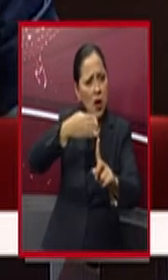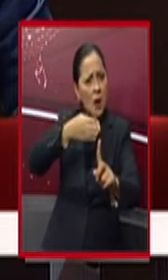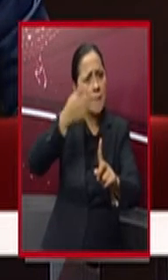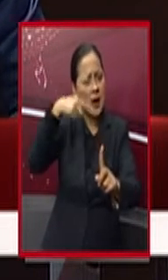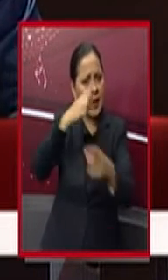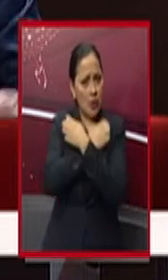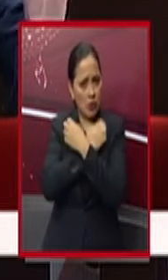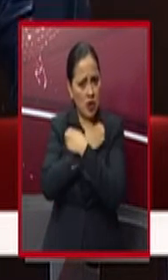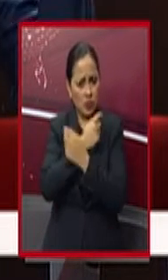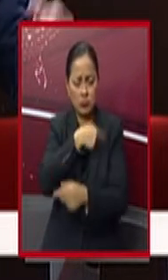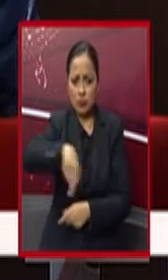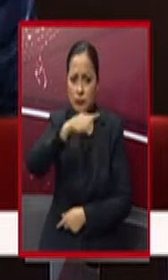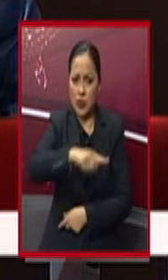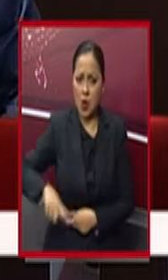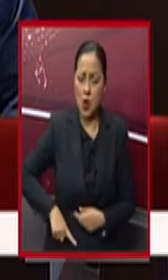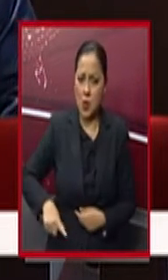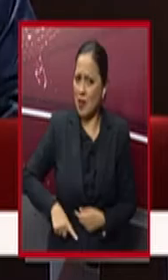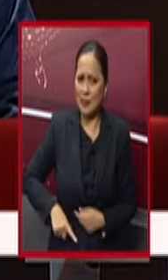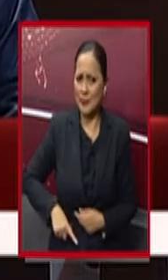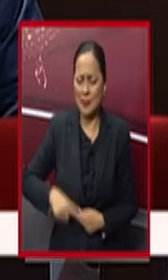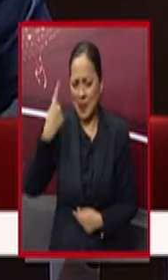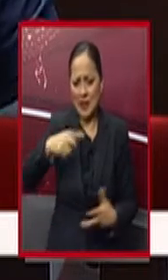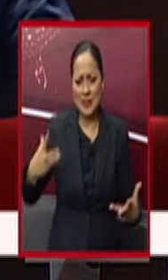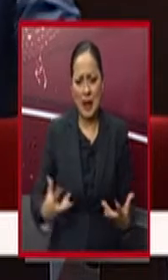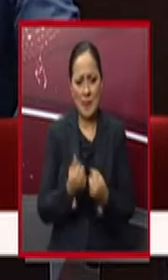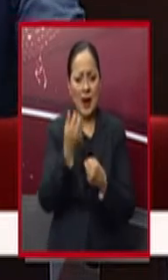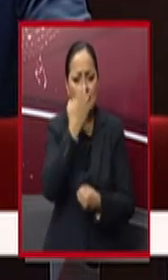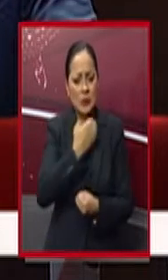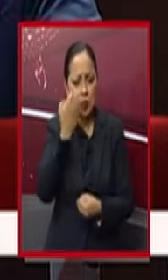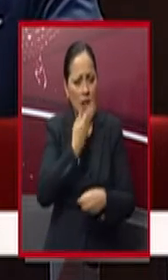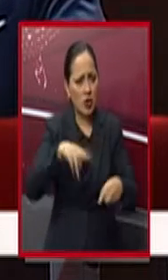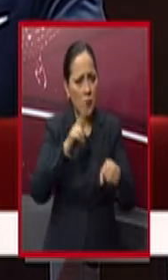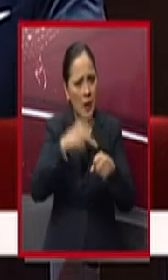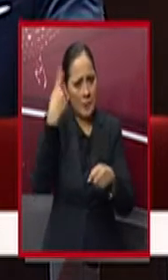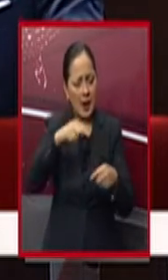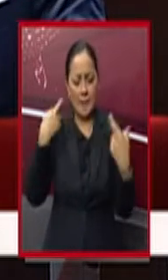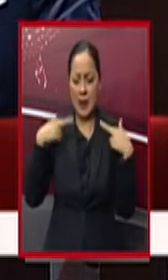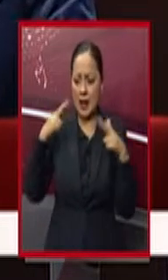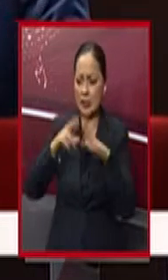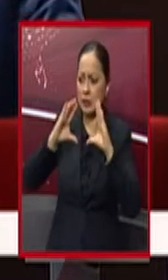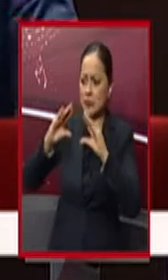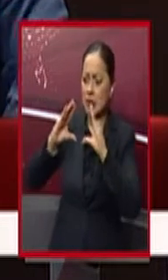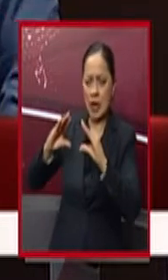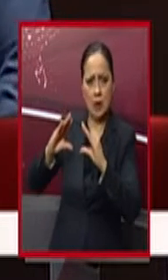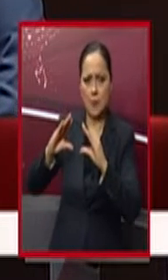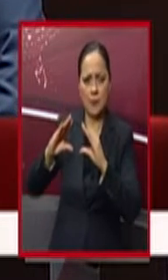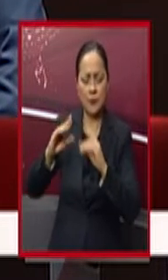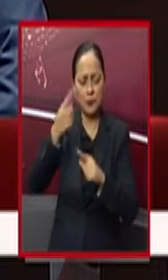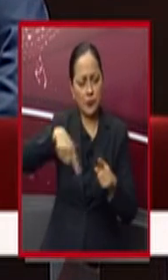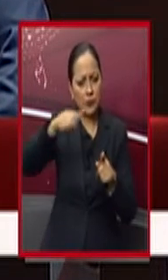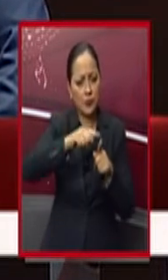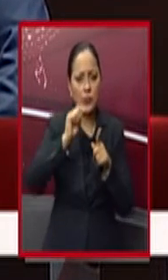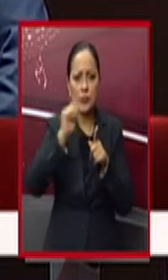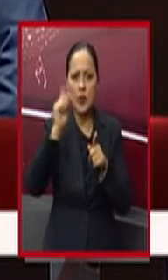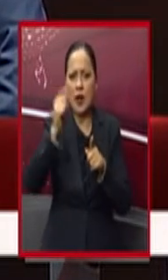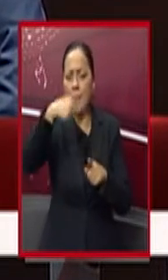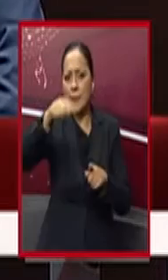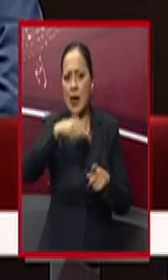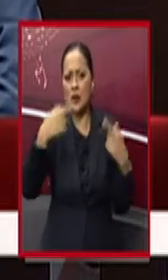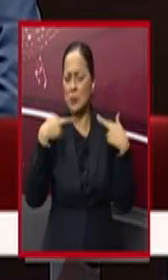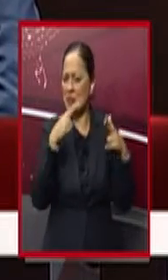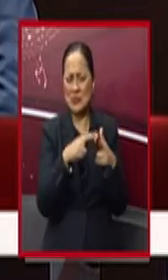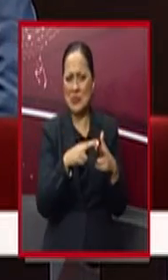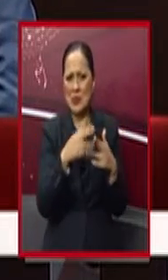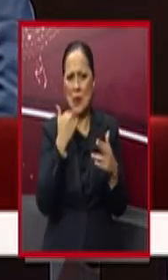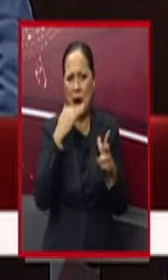la educación pública ni el rescate de las escuelas normales como formadoras de maestros, ni la profesionalización de